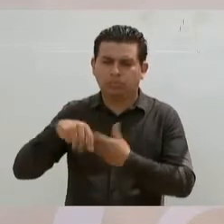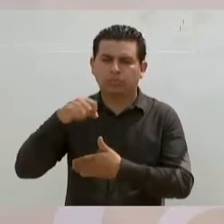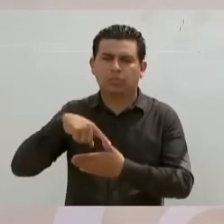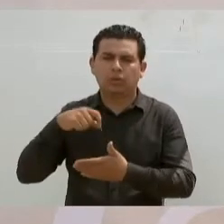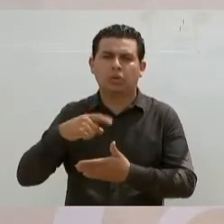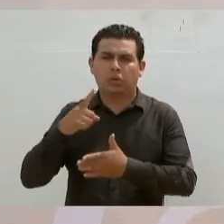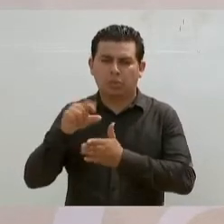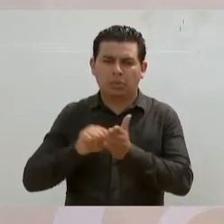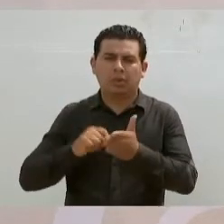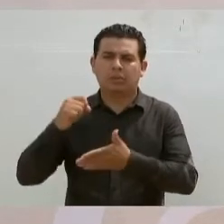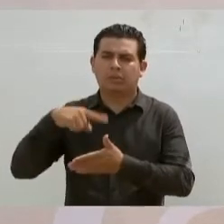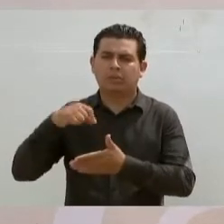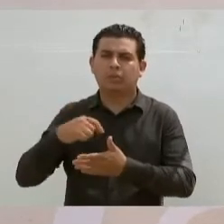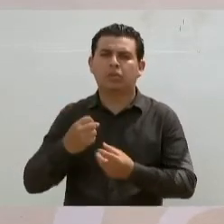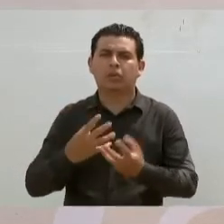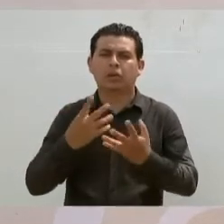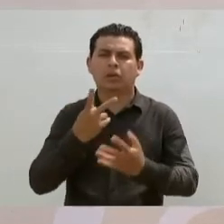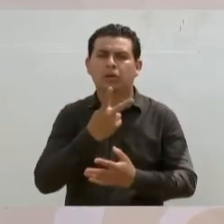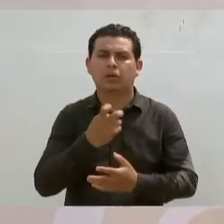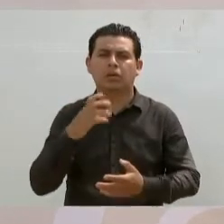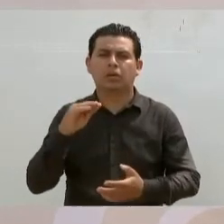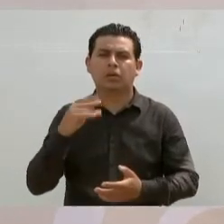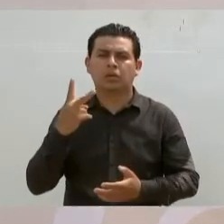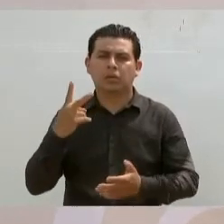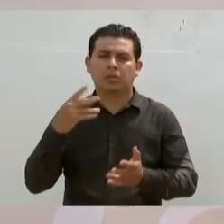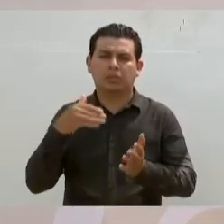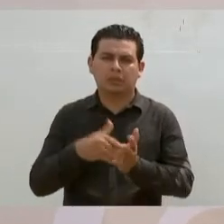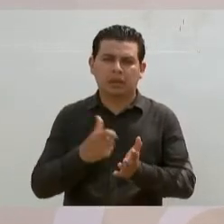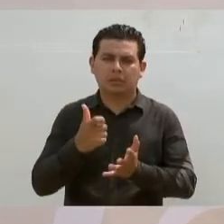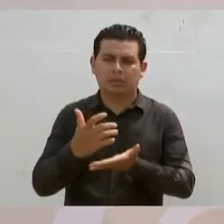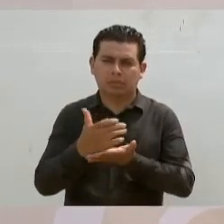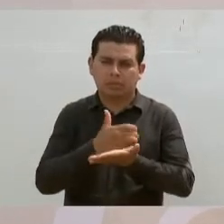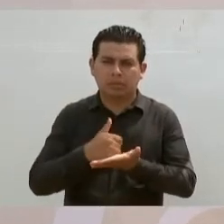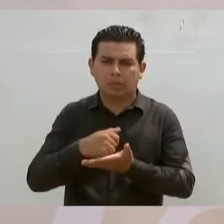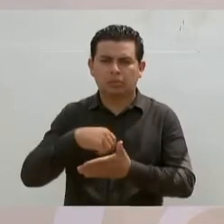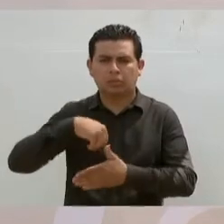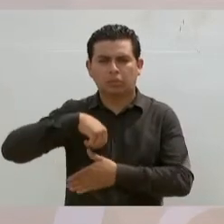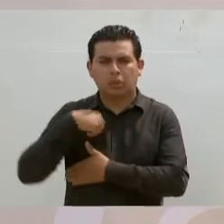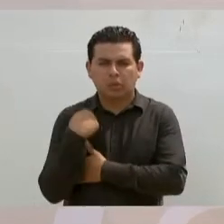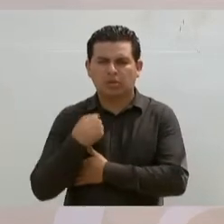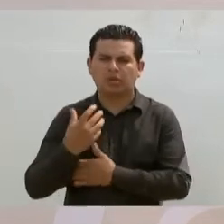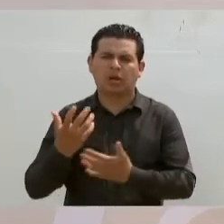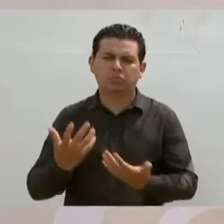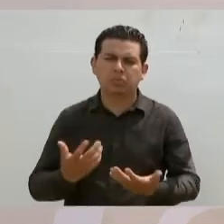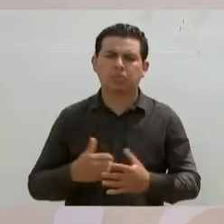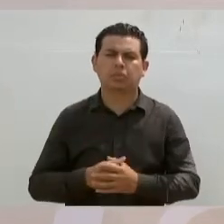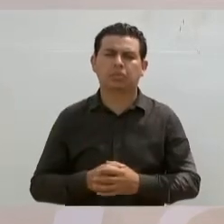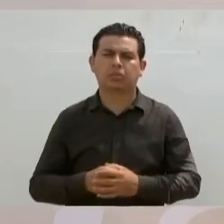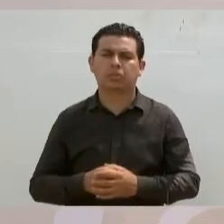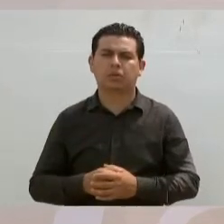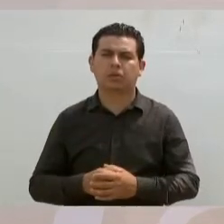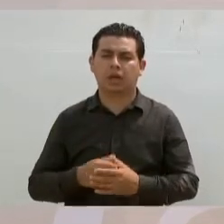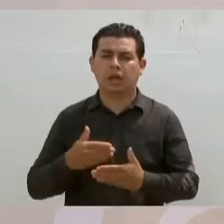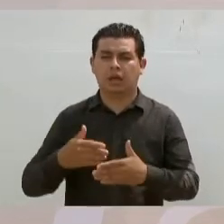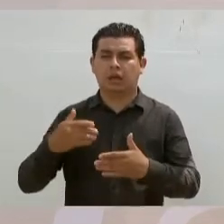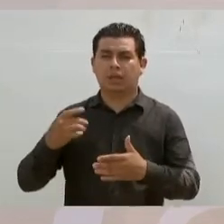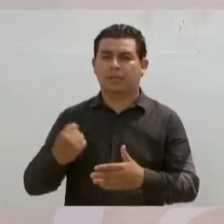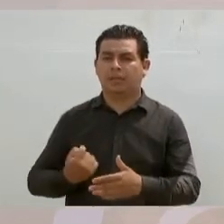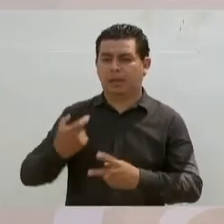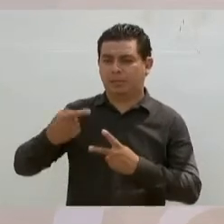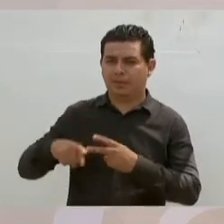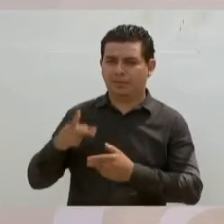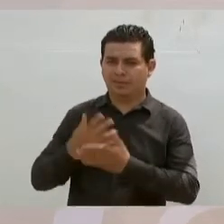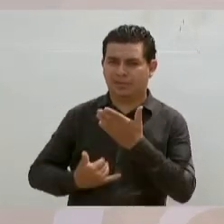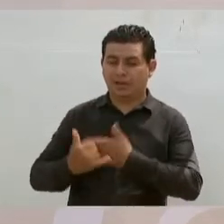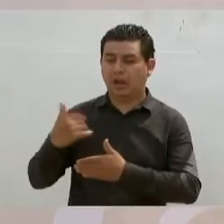ahorran mensualmente 292 mil pesos. Y del inicio a la fecha,